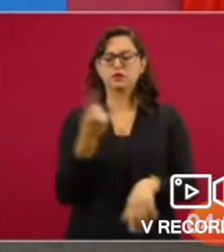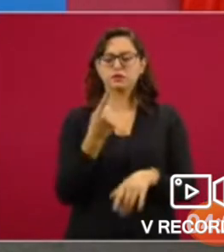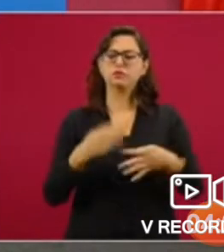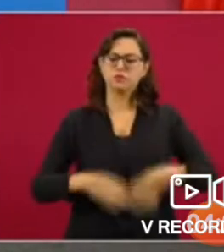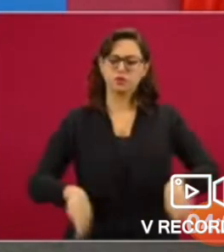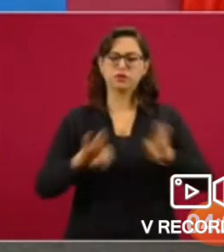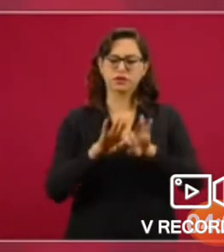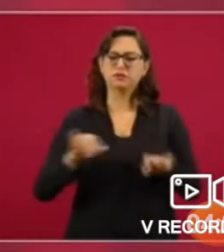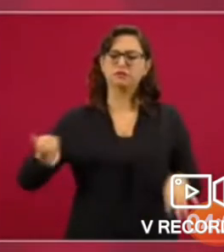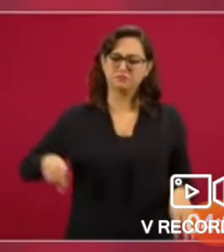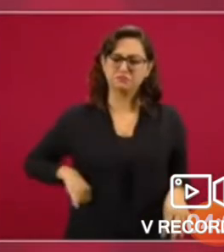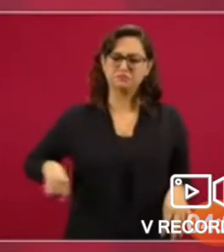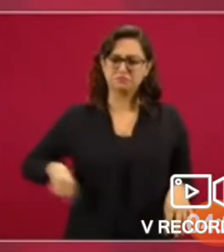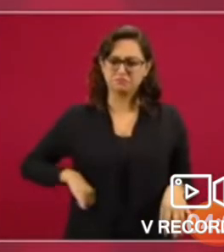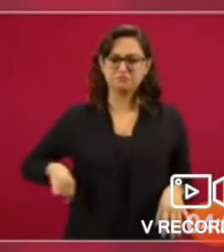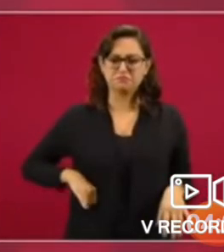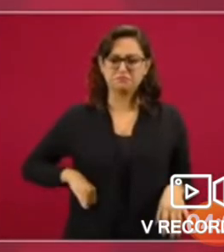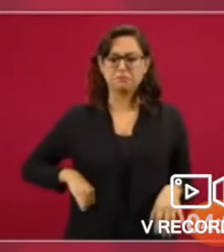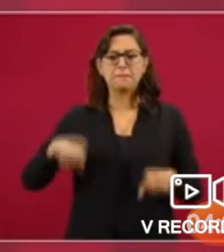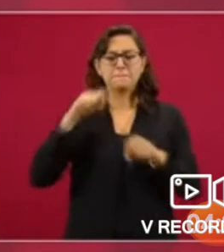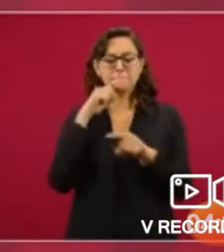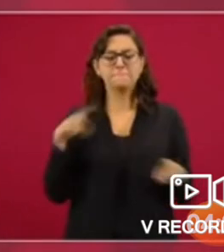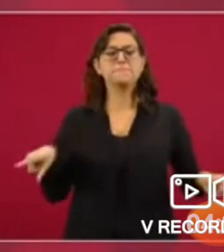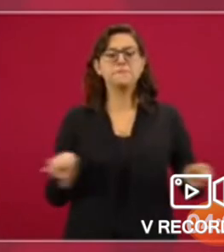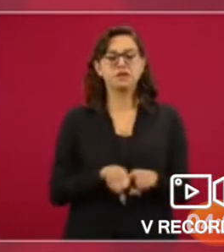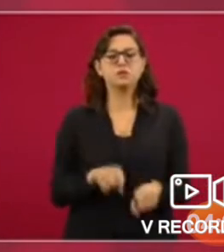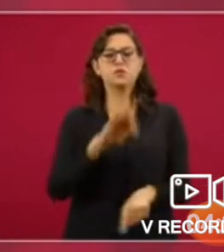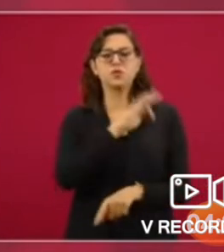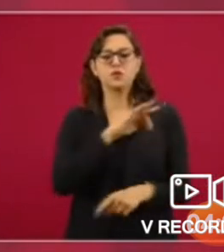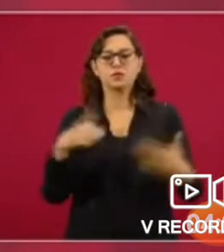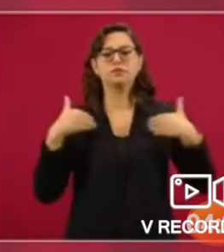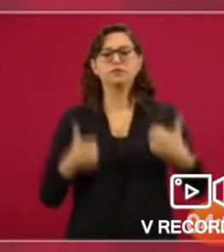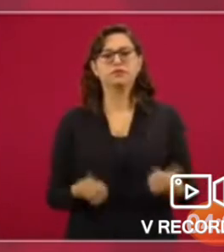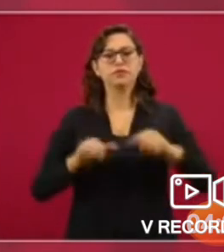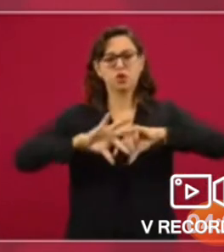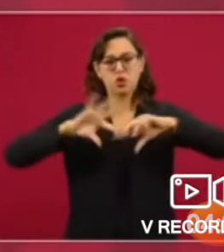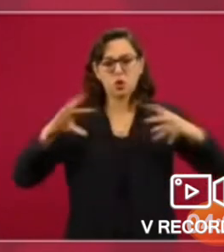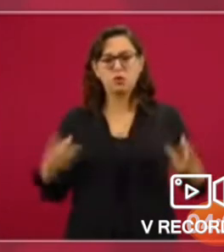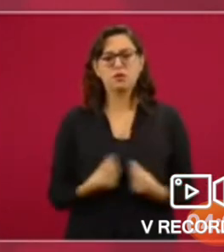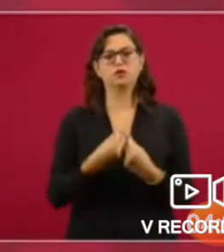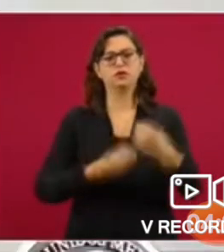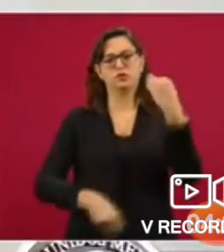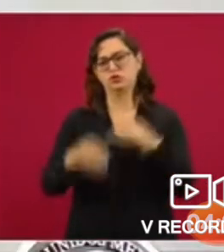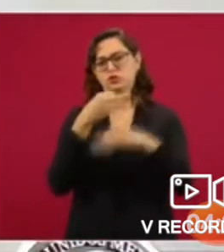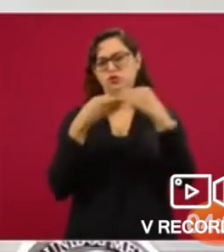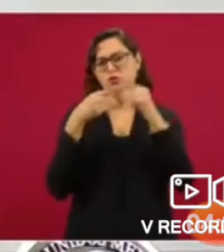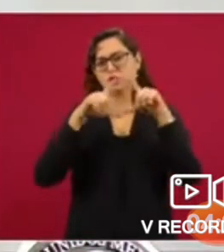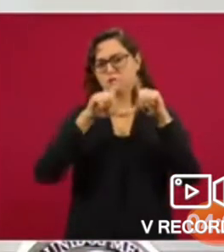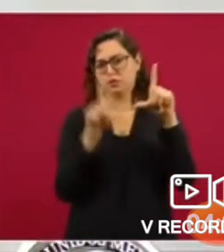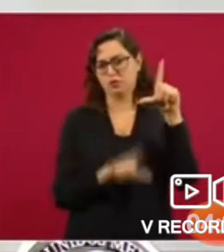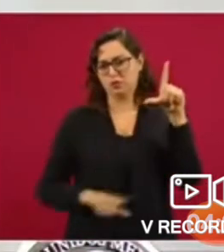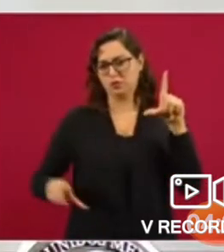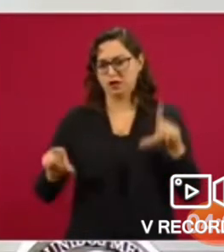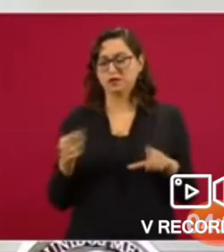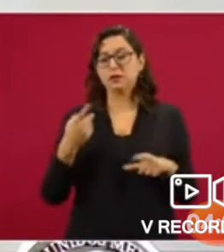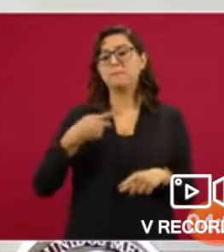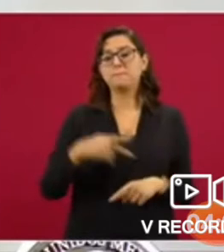luego nos da una visión muy completa de lo que está sucediendo en el país, desde luego estado por